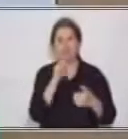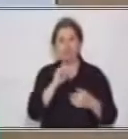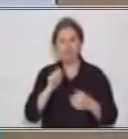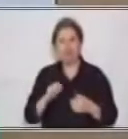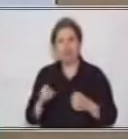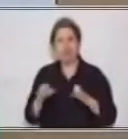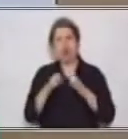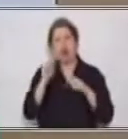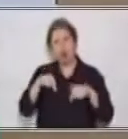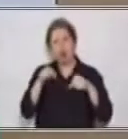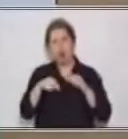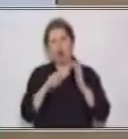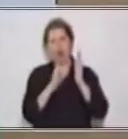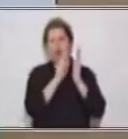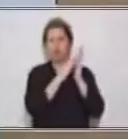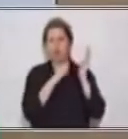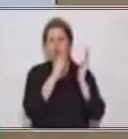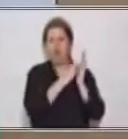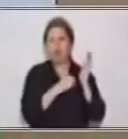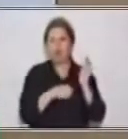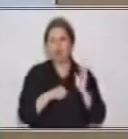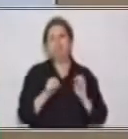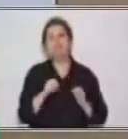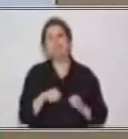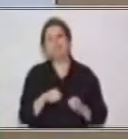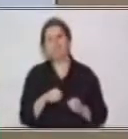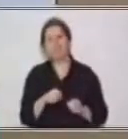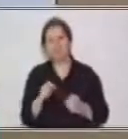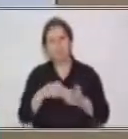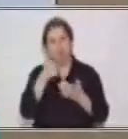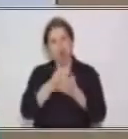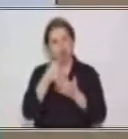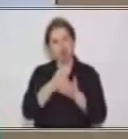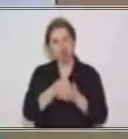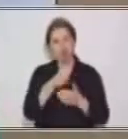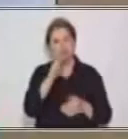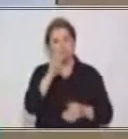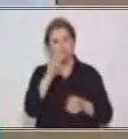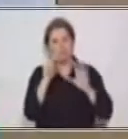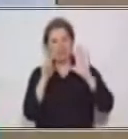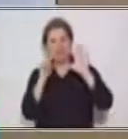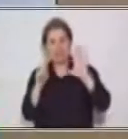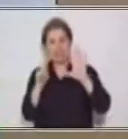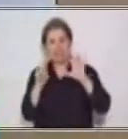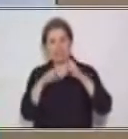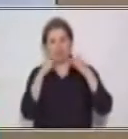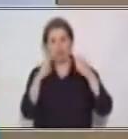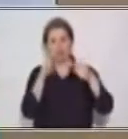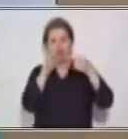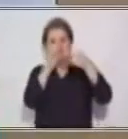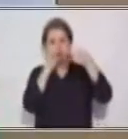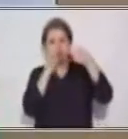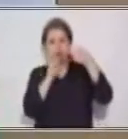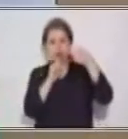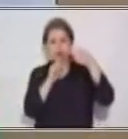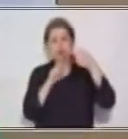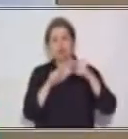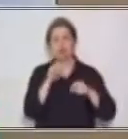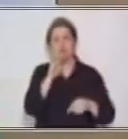Las naranjas valían 6 la mano y gastó 36. La división es 36 dividido